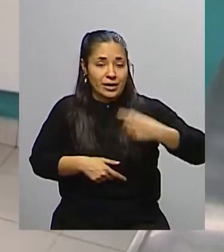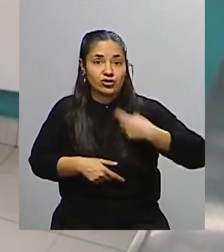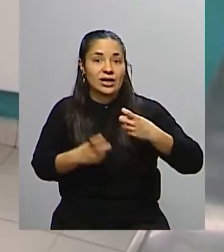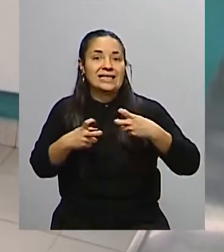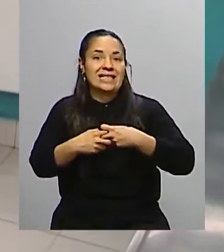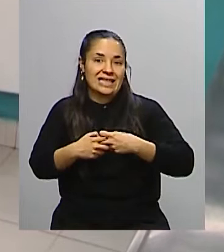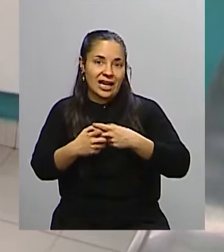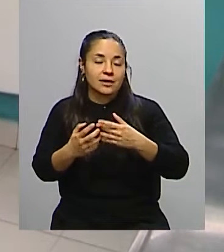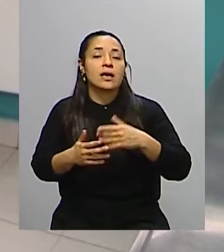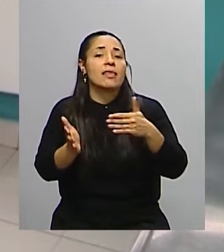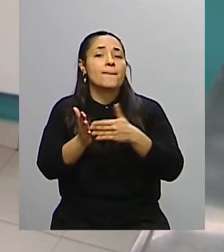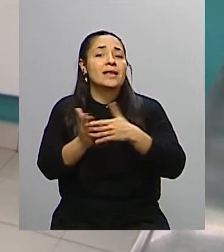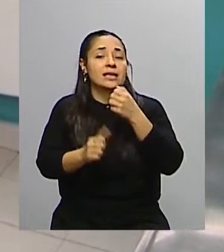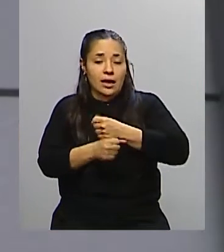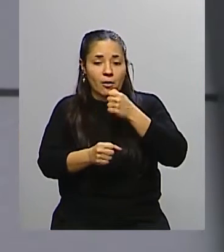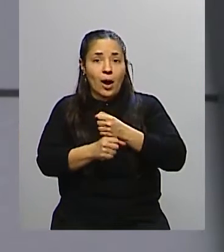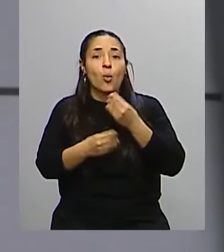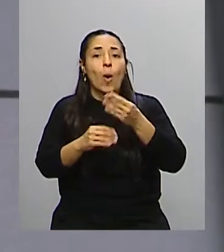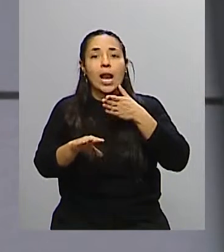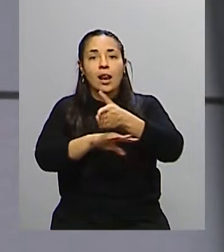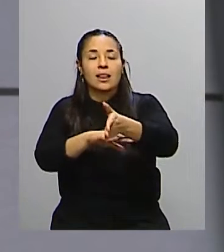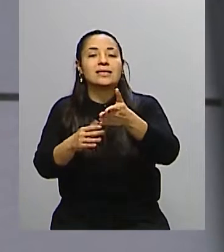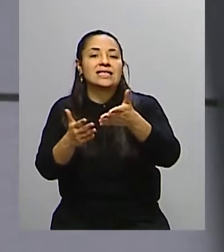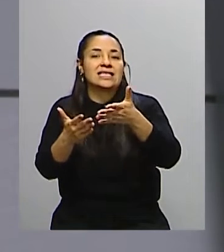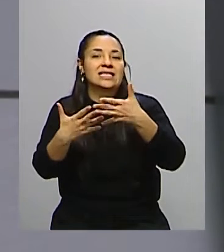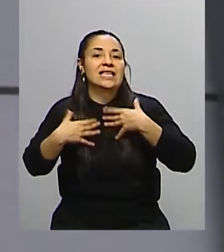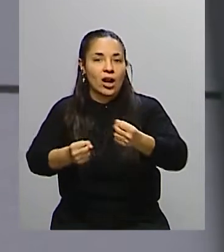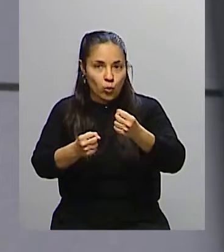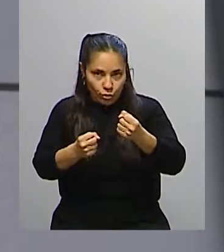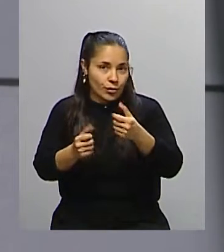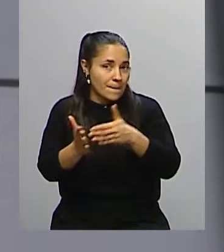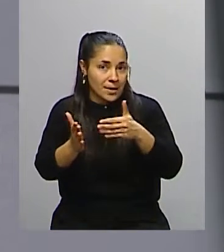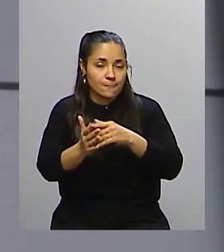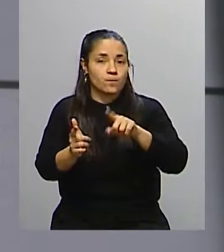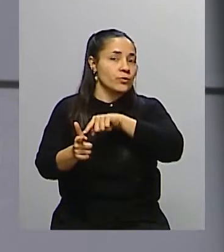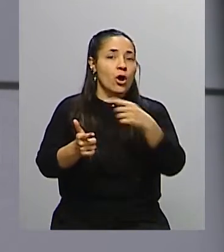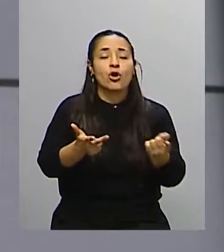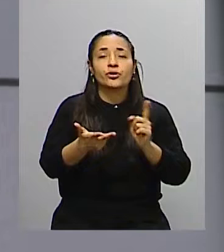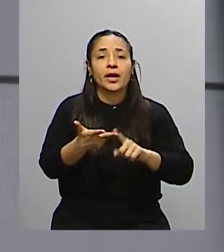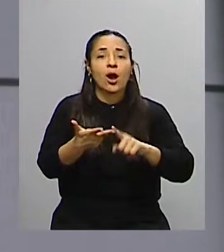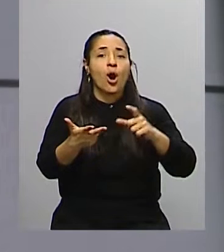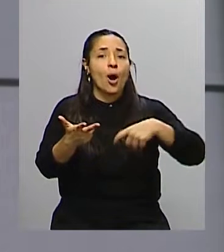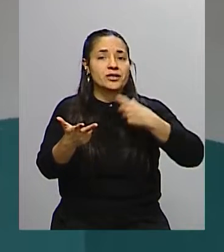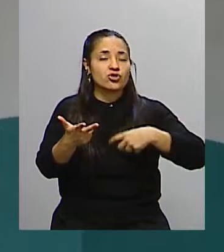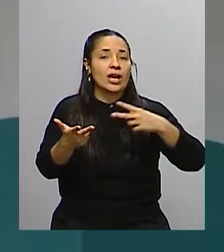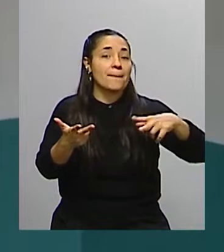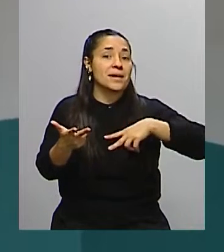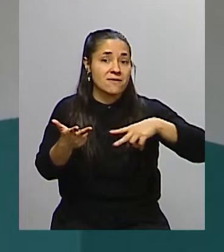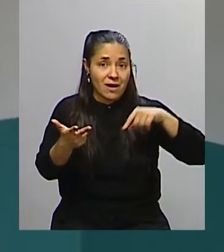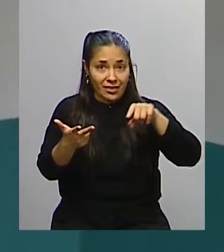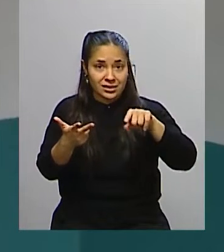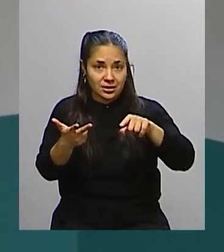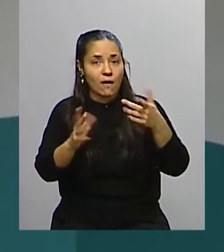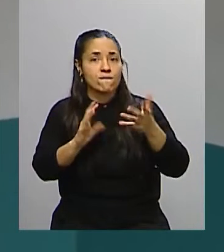depende de dónde trabajes, es el acceso a la salud que tenés, o a la cobertura de salud. Por otro lado, tenés las obras sociales privadas, que son